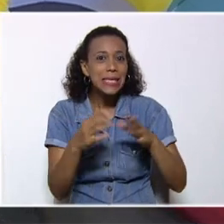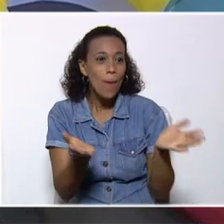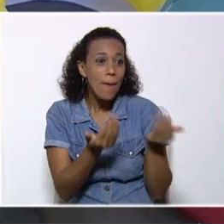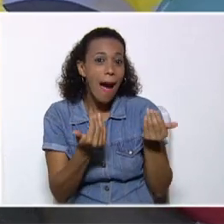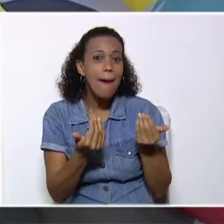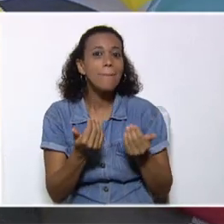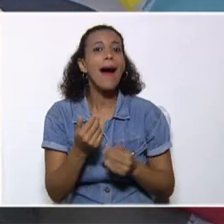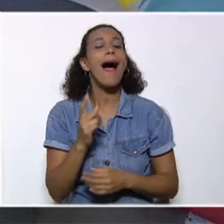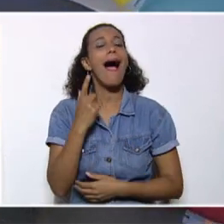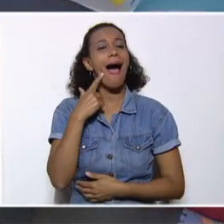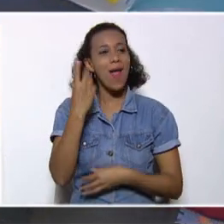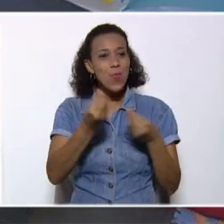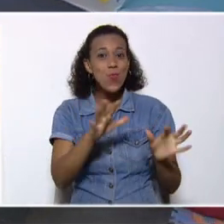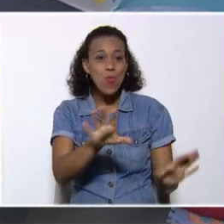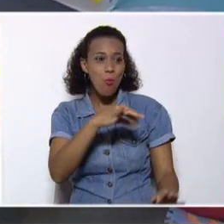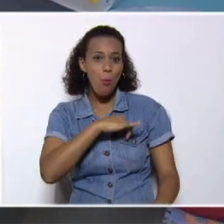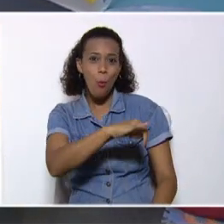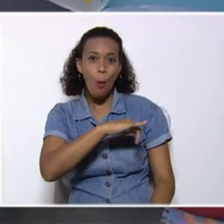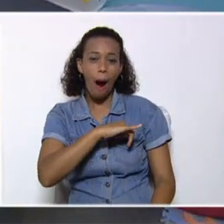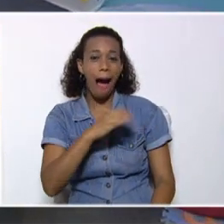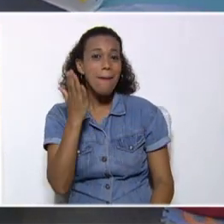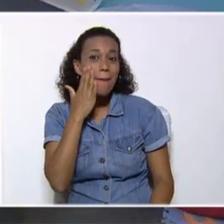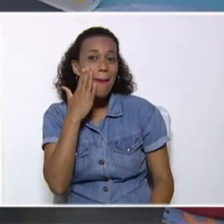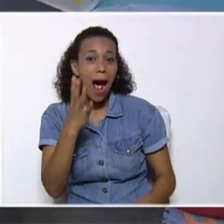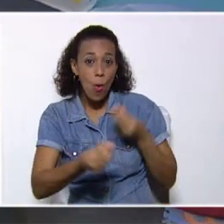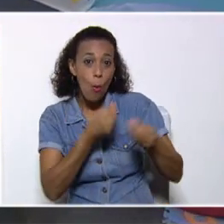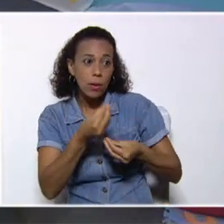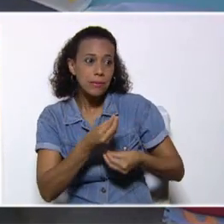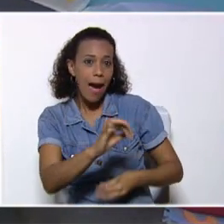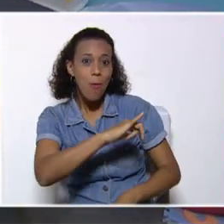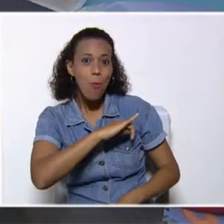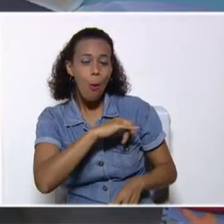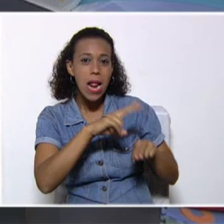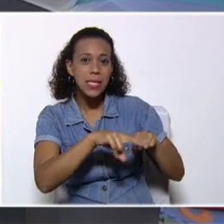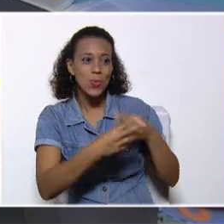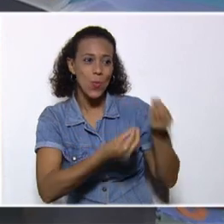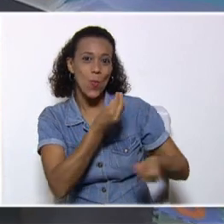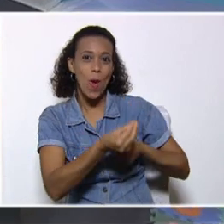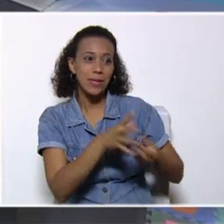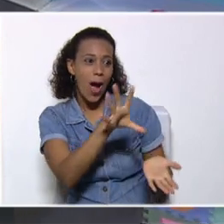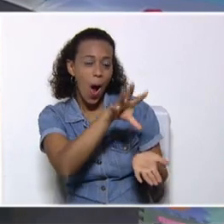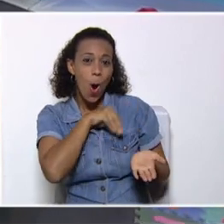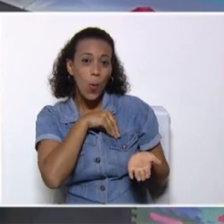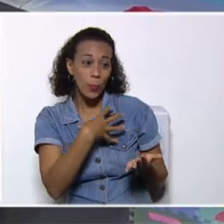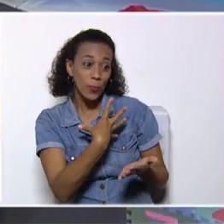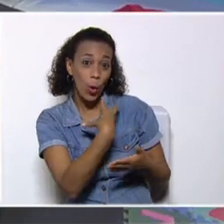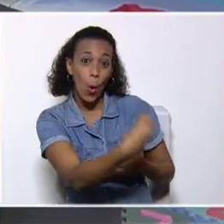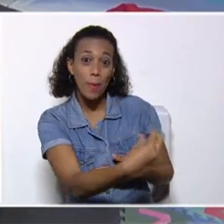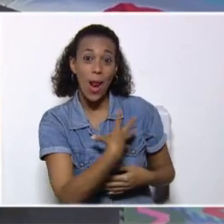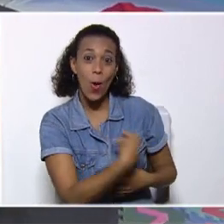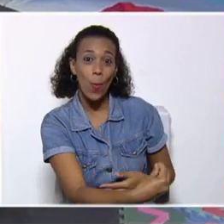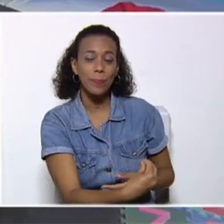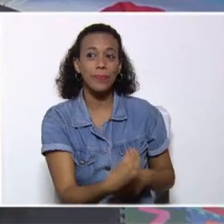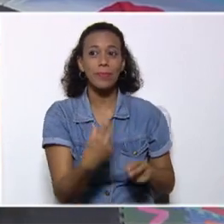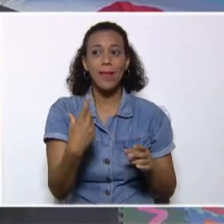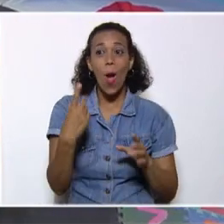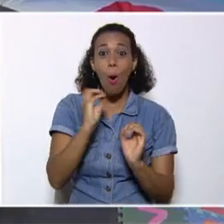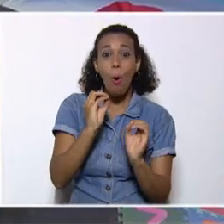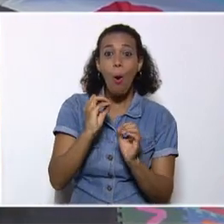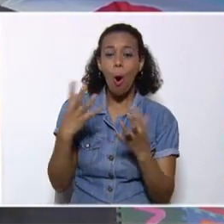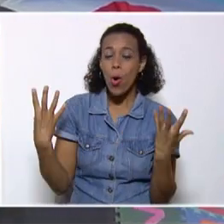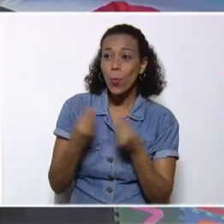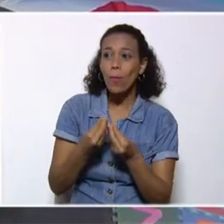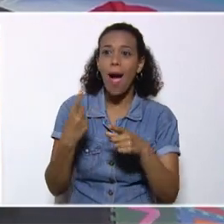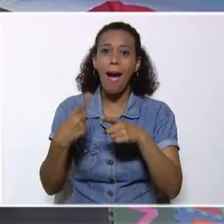niños a que ellos también lo hagan y también lo compartan con otro integrante, puede ser con un primo, con una prima, con un hermano